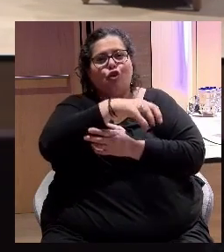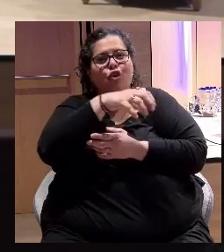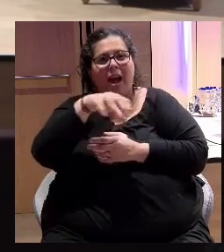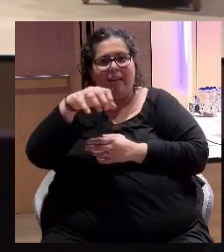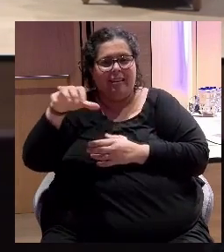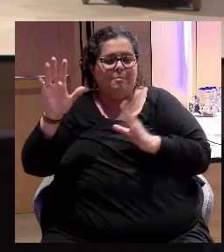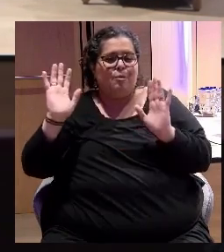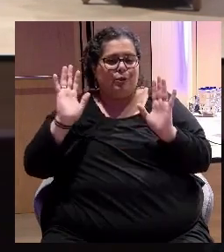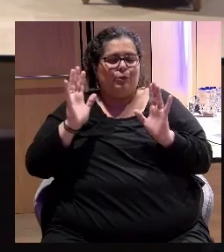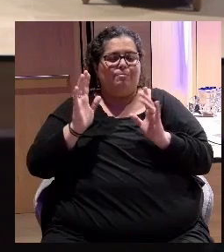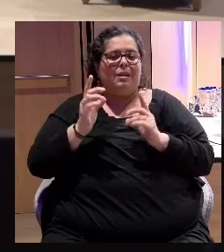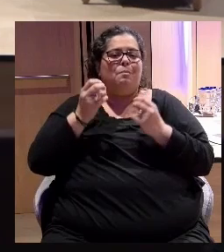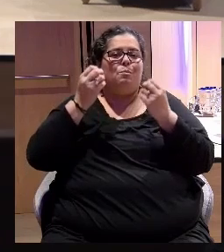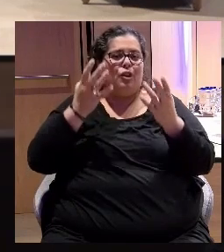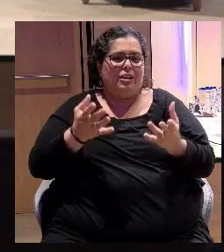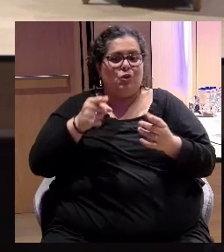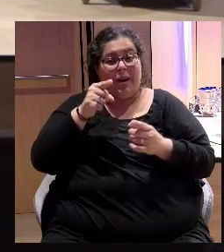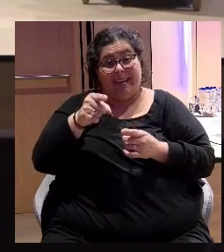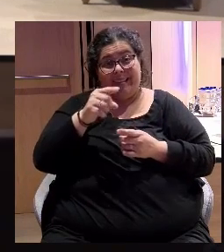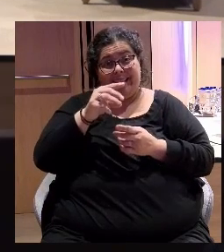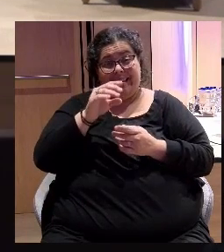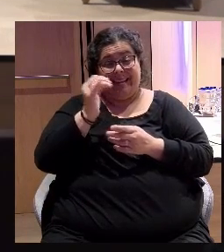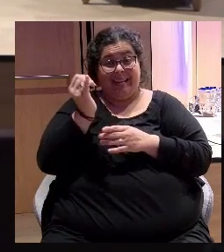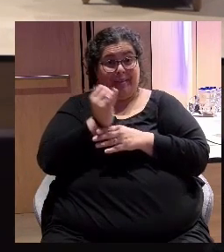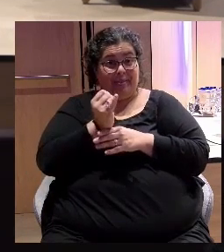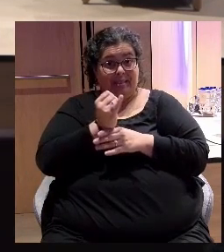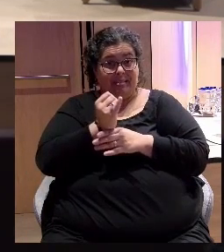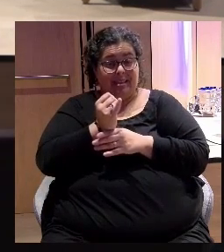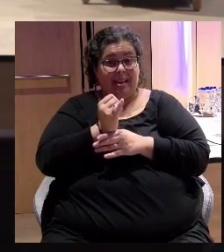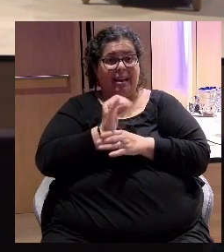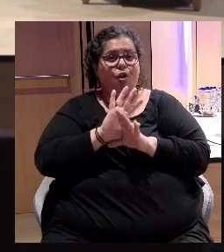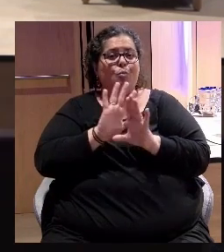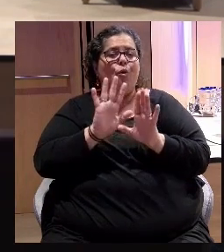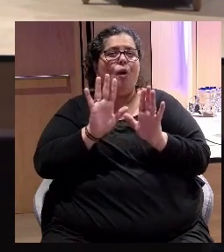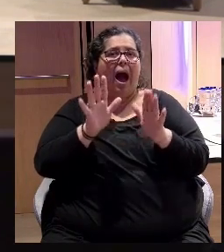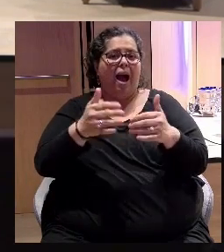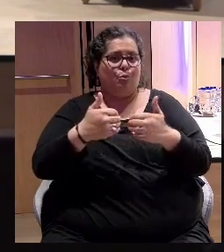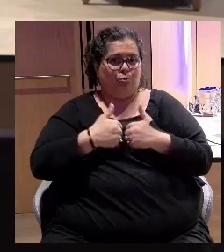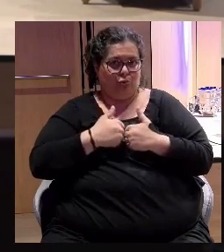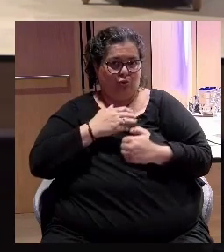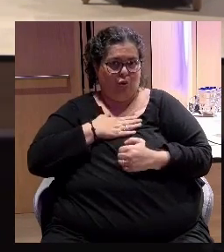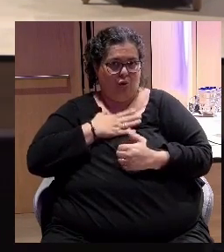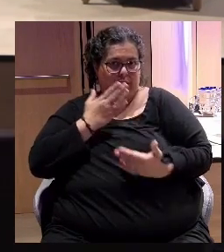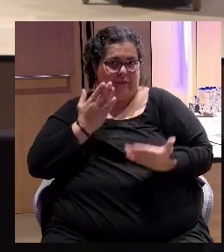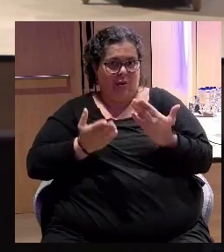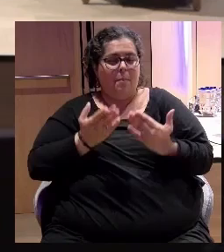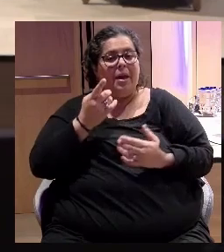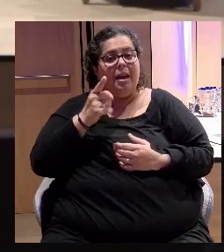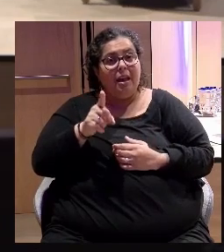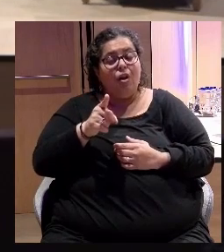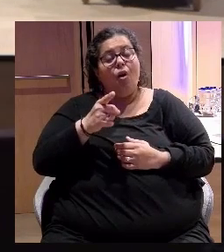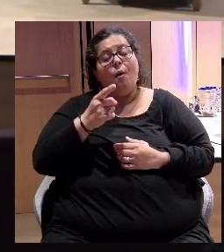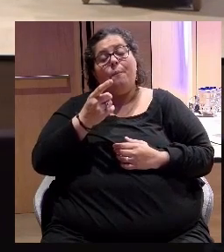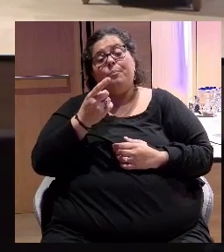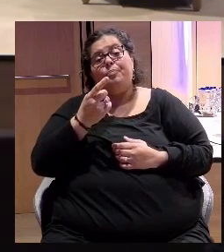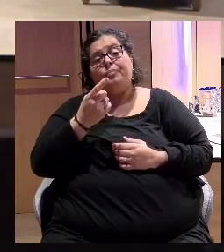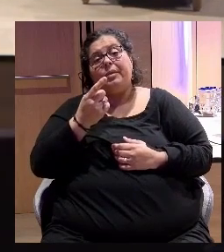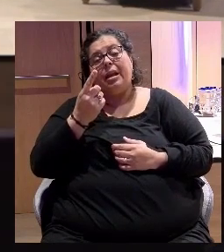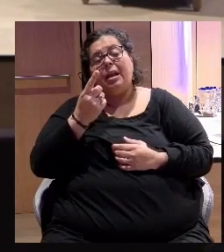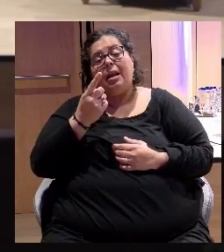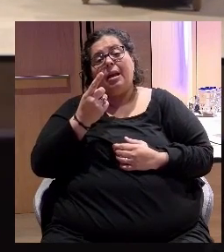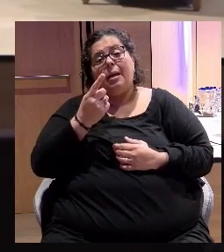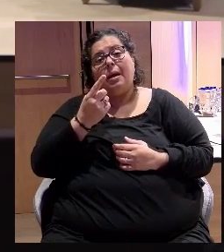digamos, y metodológicamente, este índice, el INTAI, es de autoevaluación. Sí es verdad que en 2 ediciones el aumento, digamos,